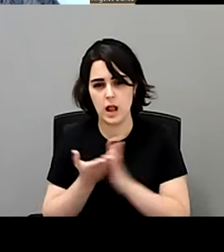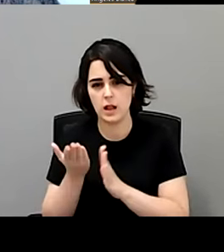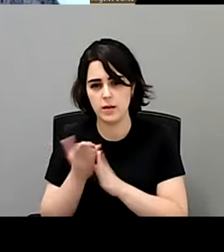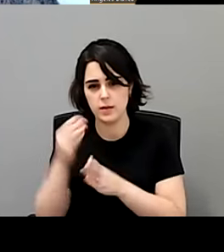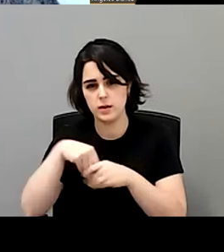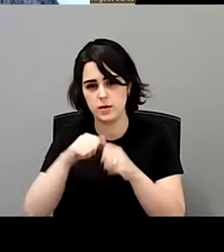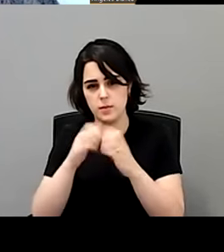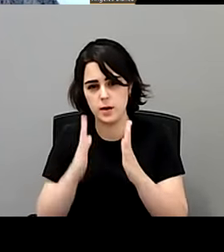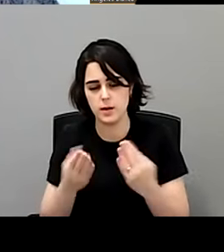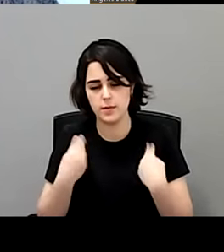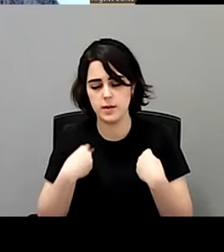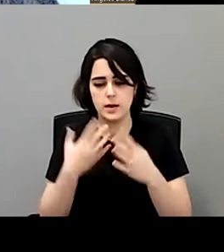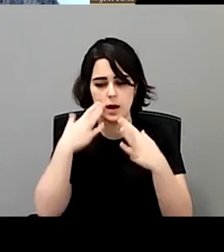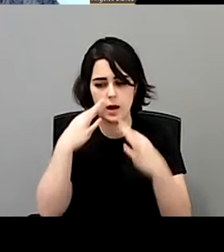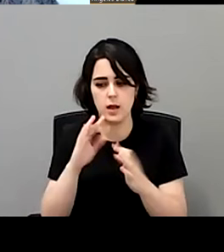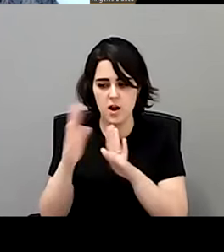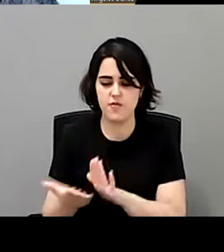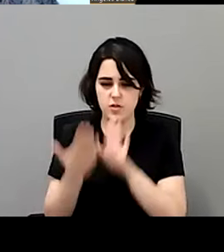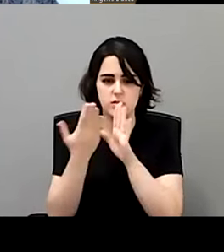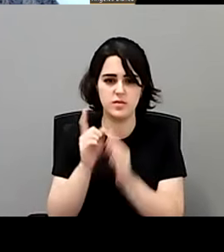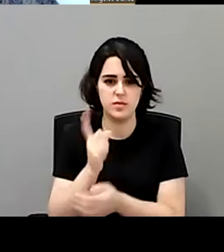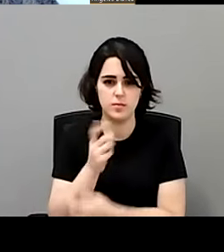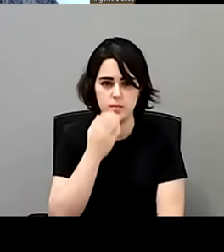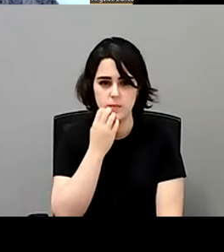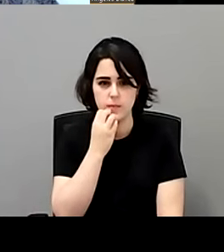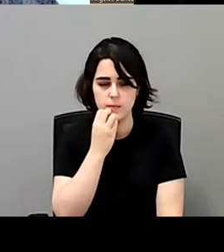están afrontando.